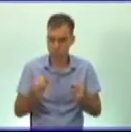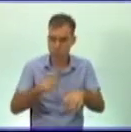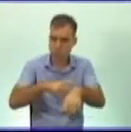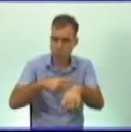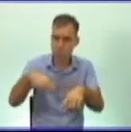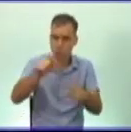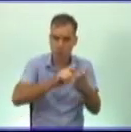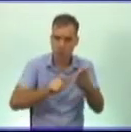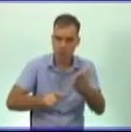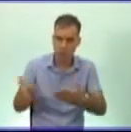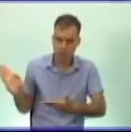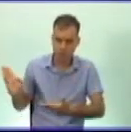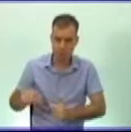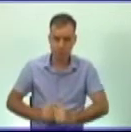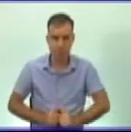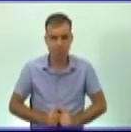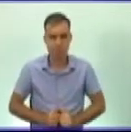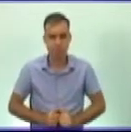puedan copiar el enunciado.